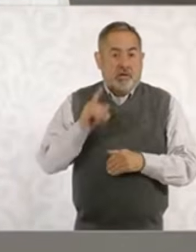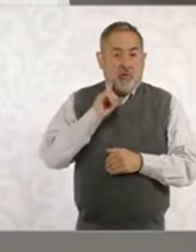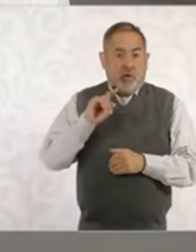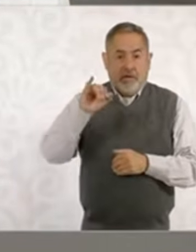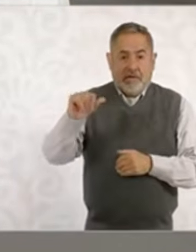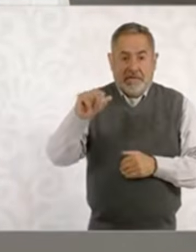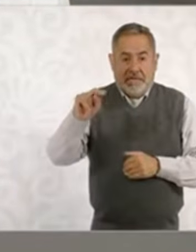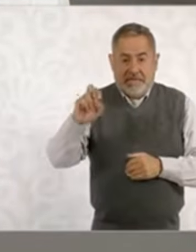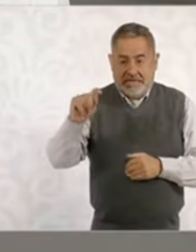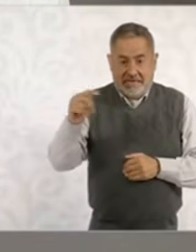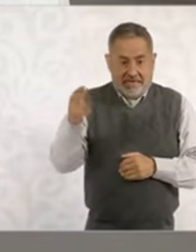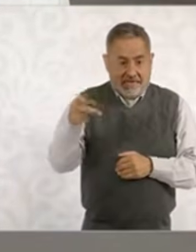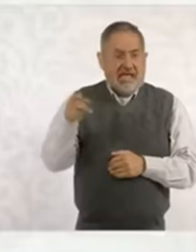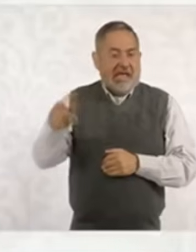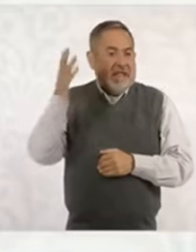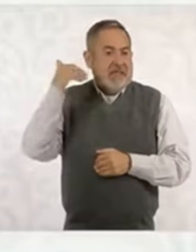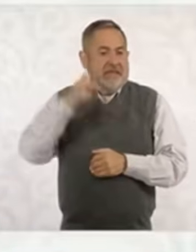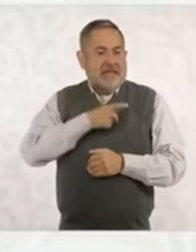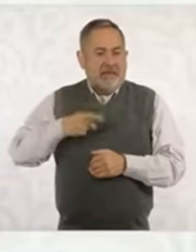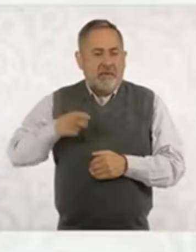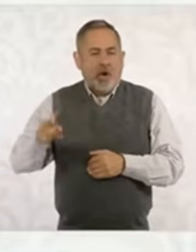Janet, debía